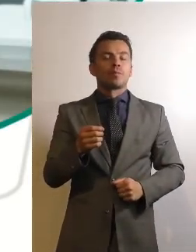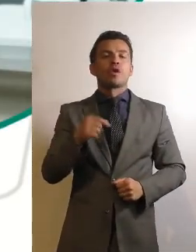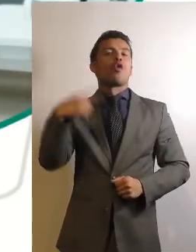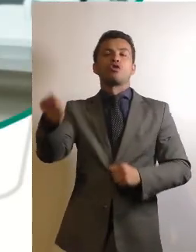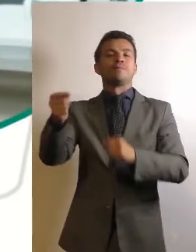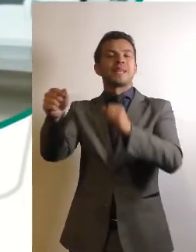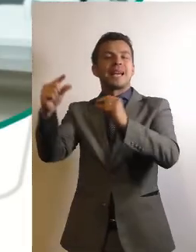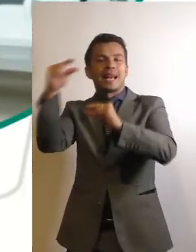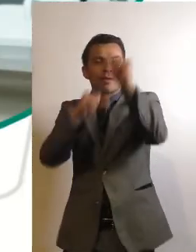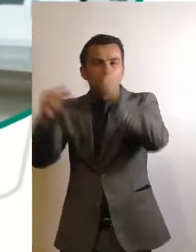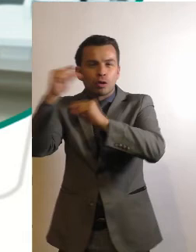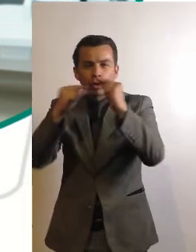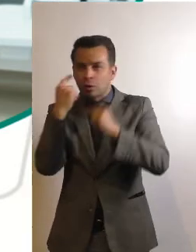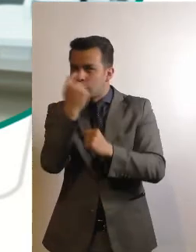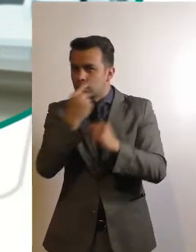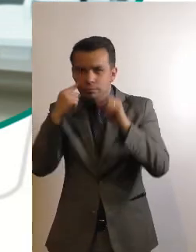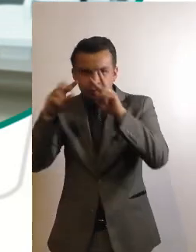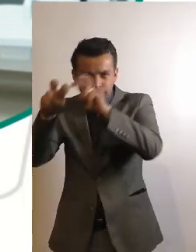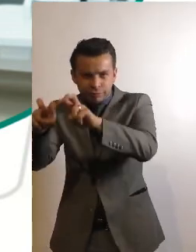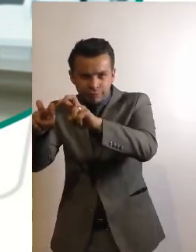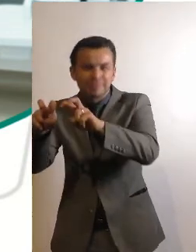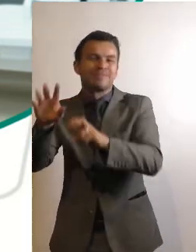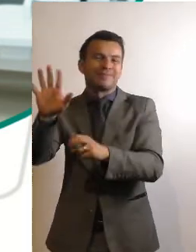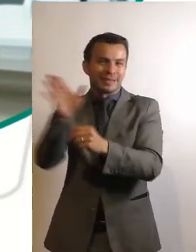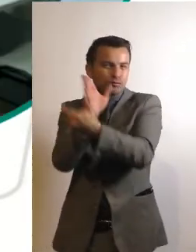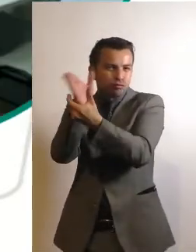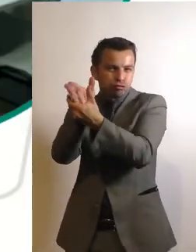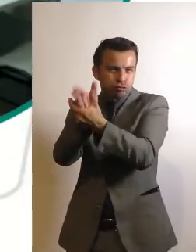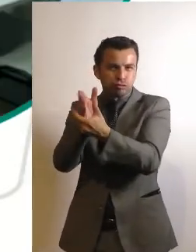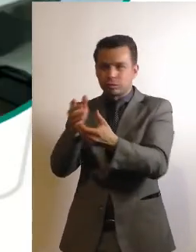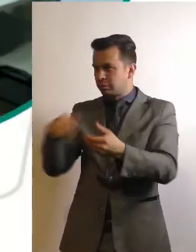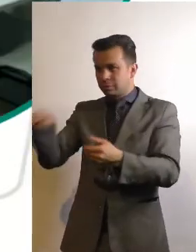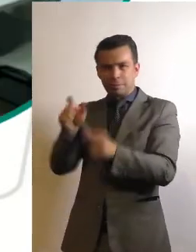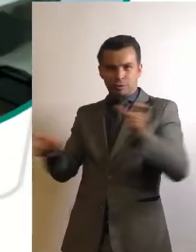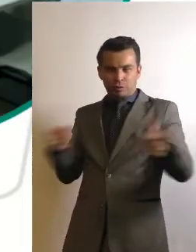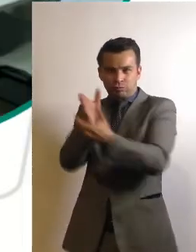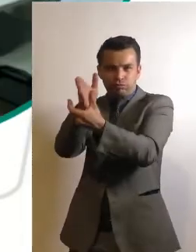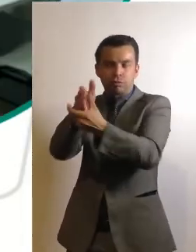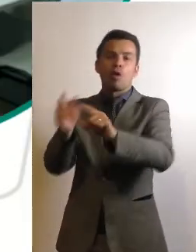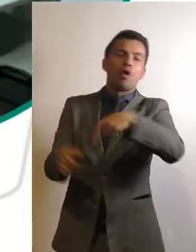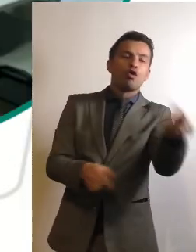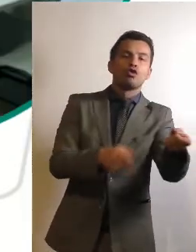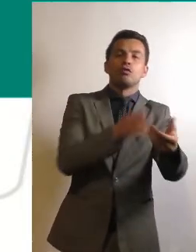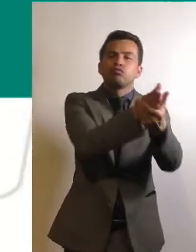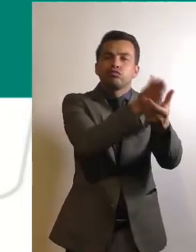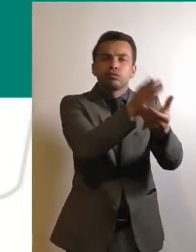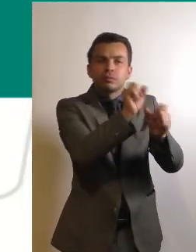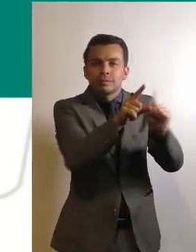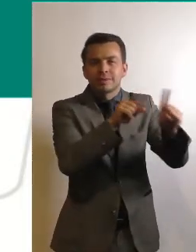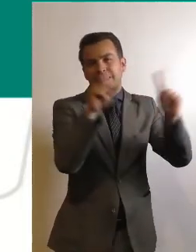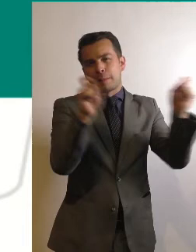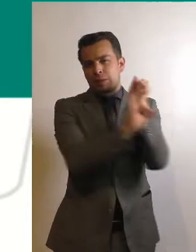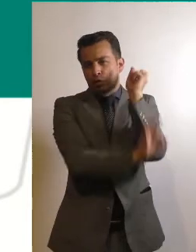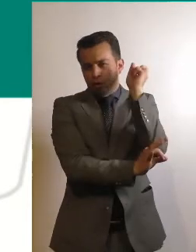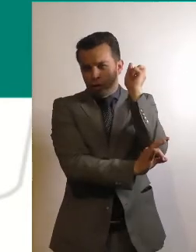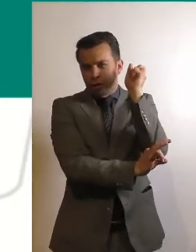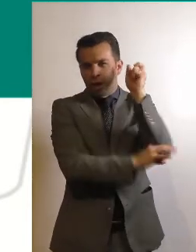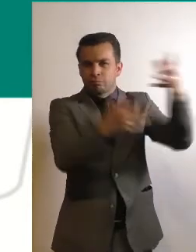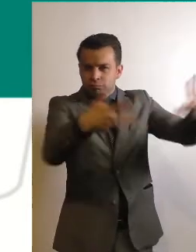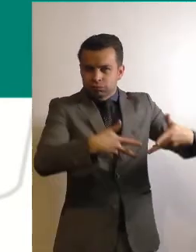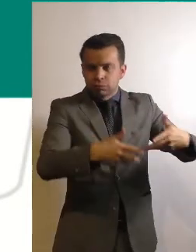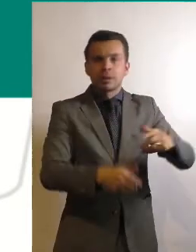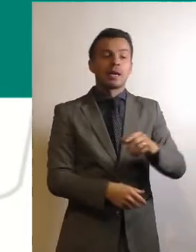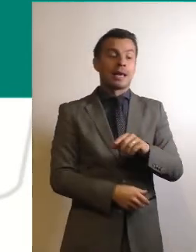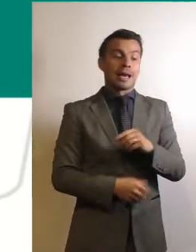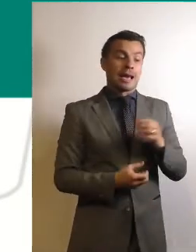laboratorios de optometría o la clínica de optometría y los consultorios de psicología y una nueva etapa del